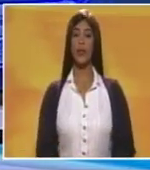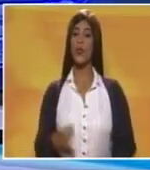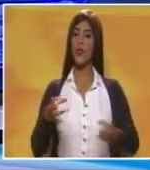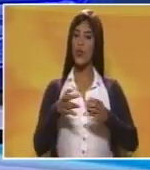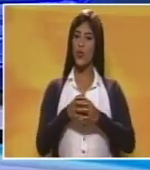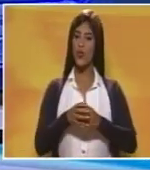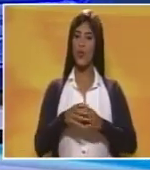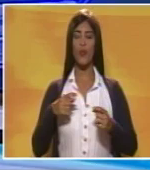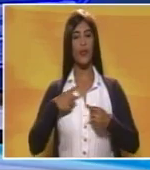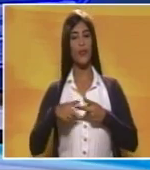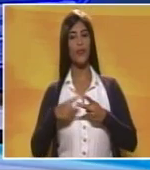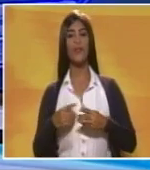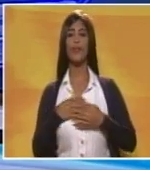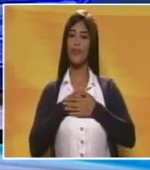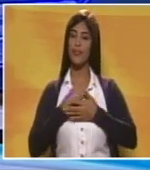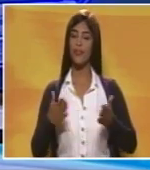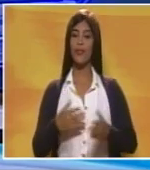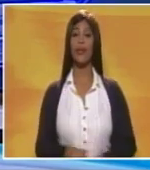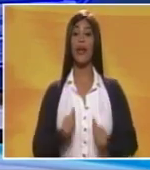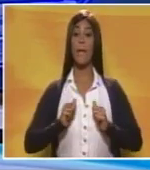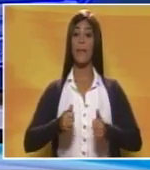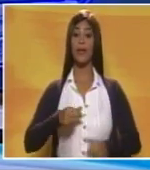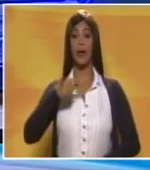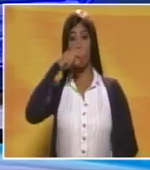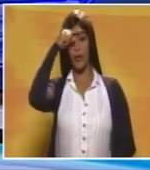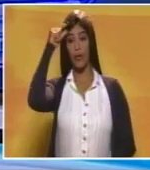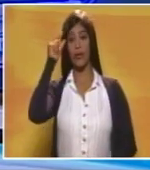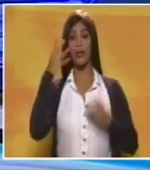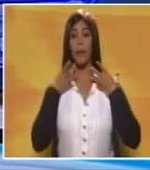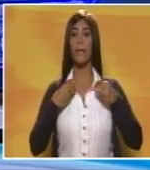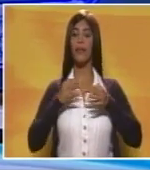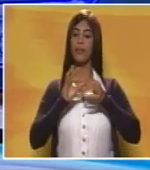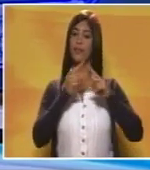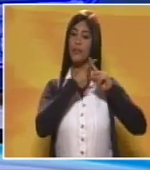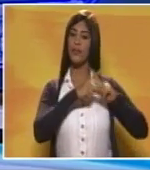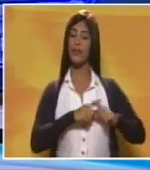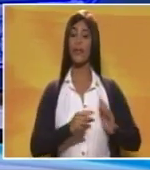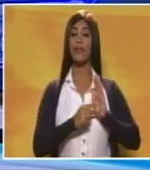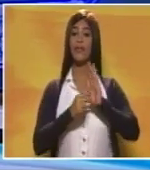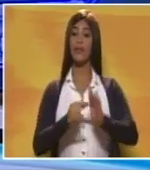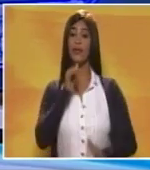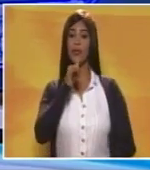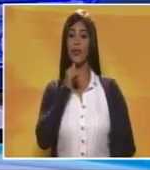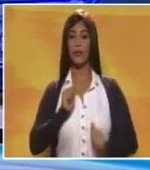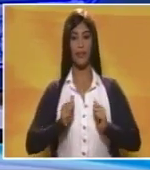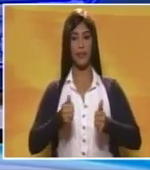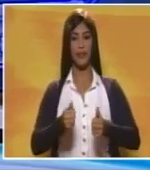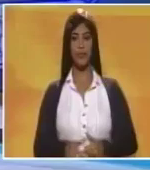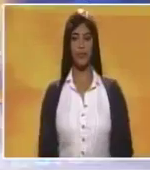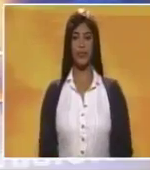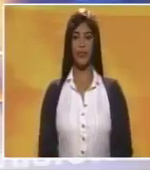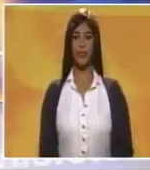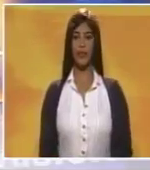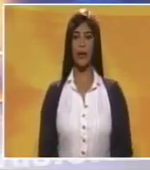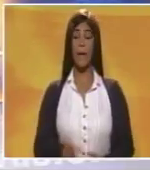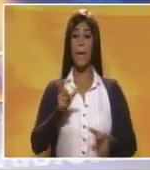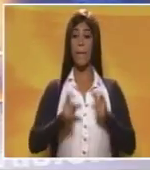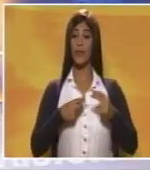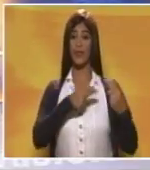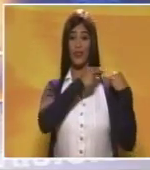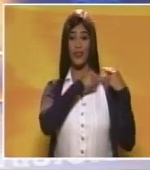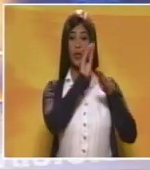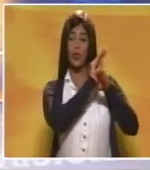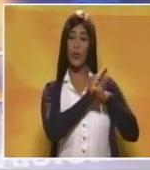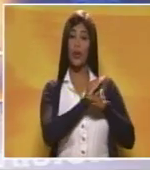de nuestro equipo. Así es, de inmediato, Endrina Yepes y Milagro Zambrano les presentamos lo que es noticia hasta ahora. Comenzamos. Funcionarios de